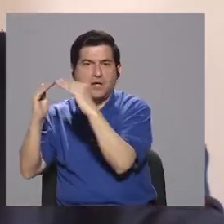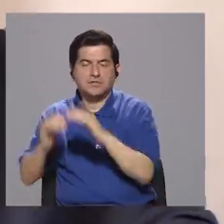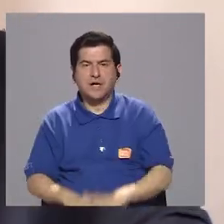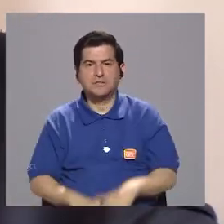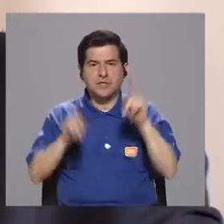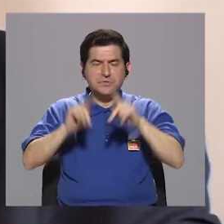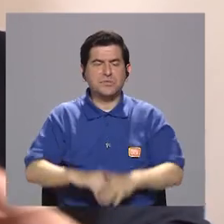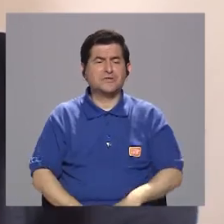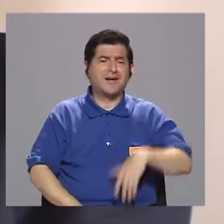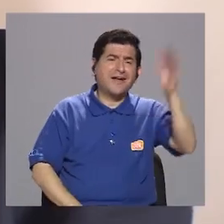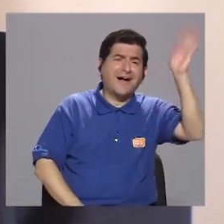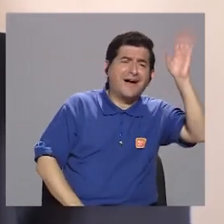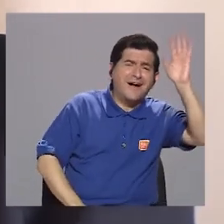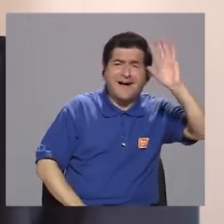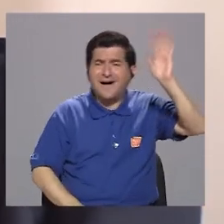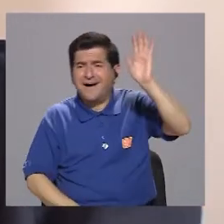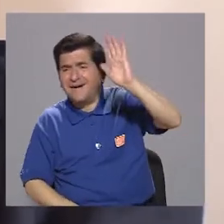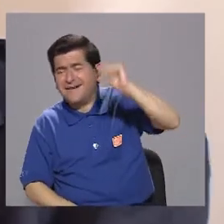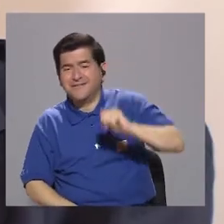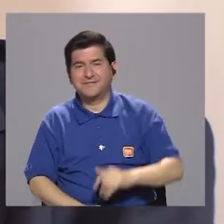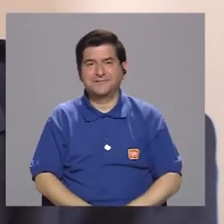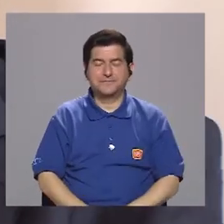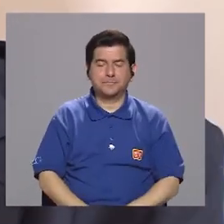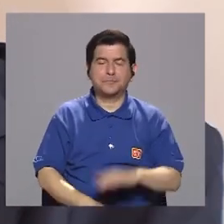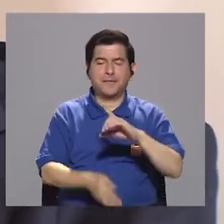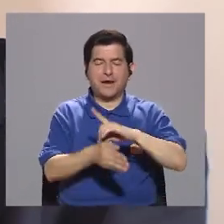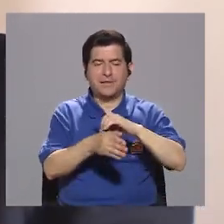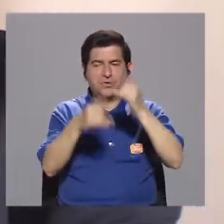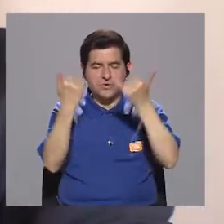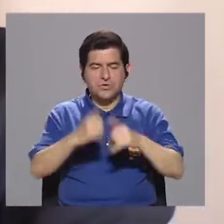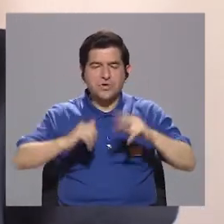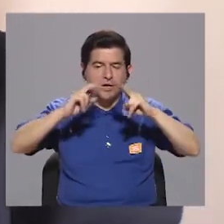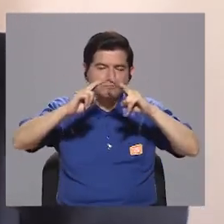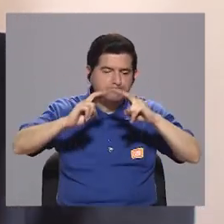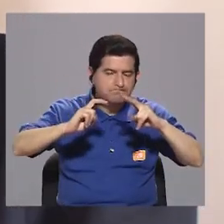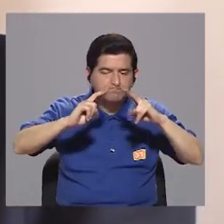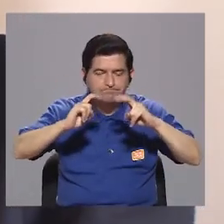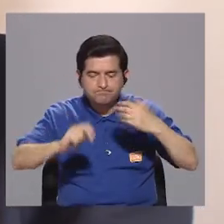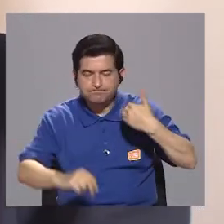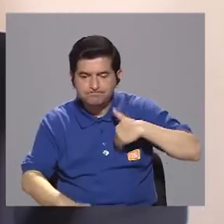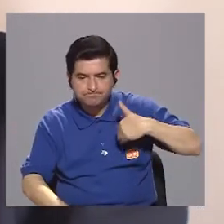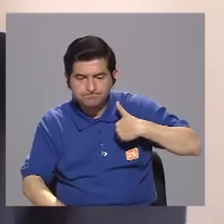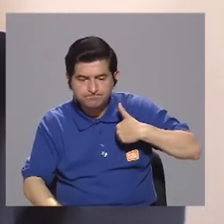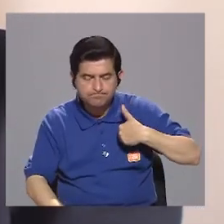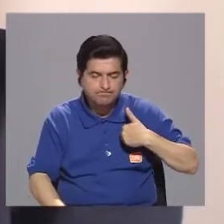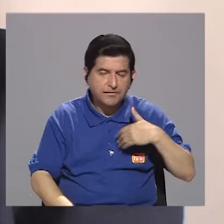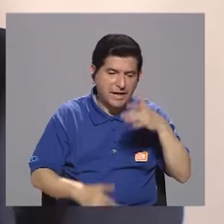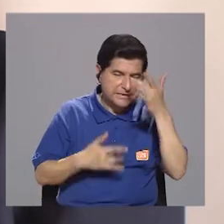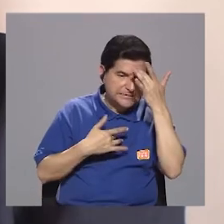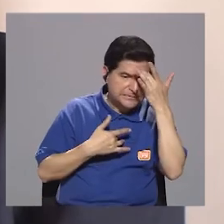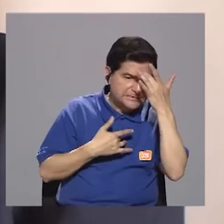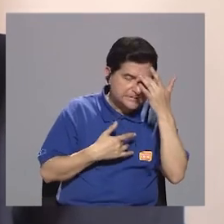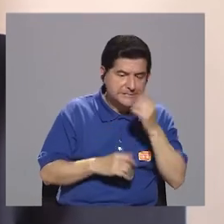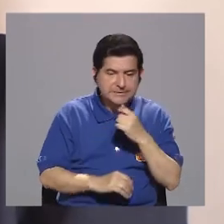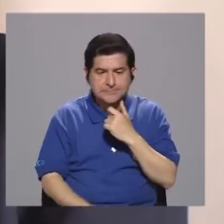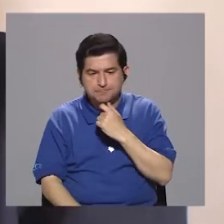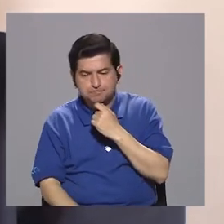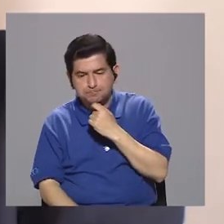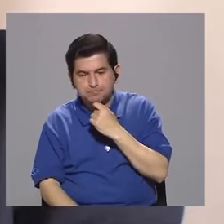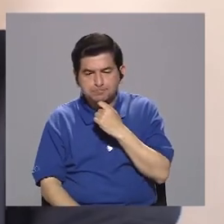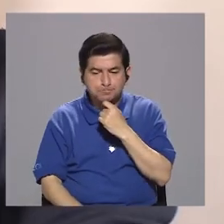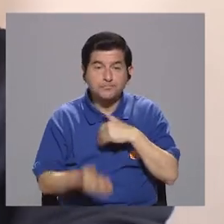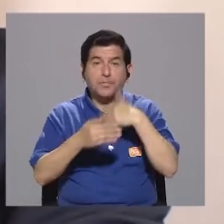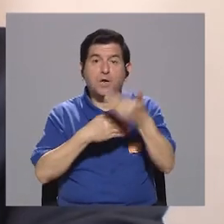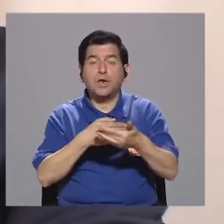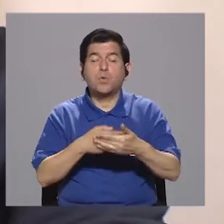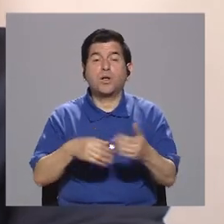barrio salían a saludarlo, no sé qué. Y ya el doctor llegó y examinó al señor, al enfermo y toda la cosa. Y